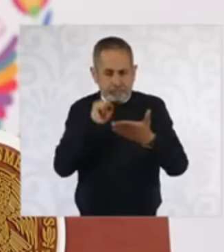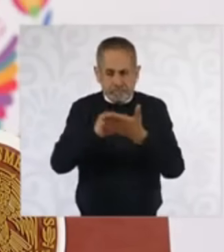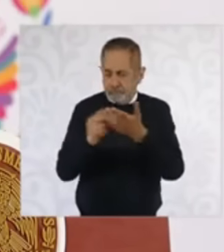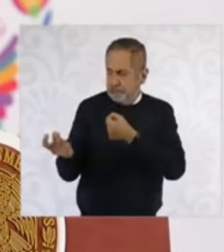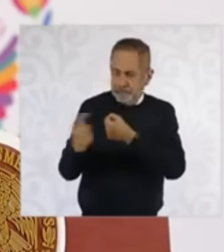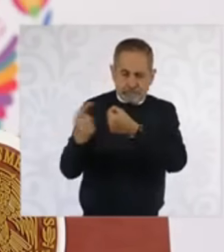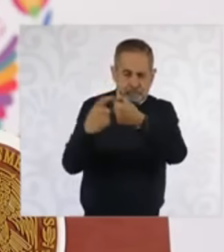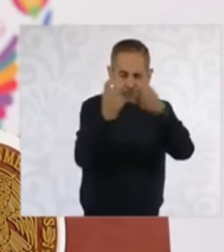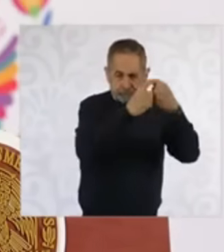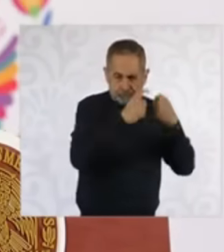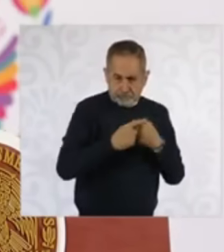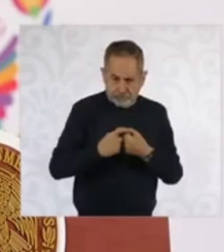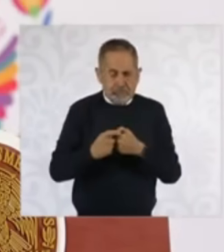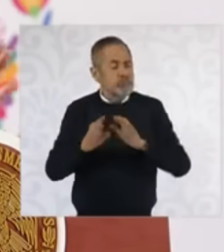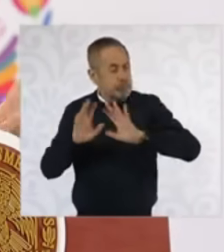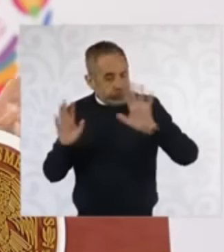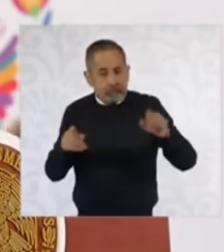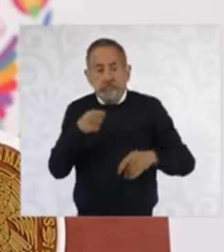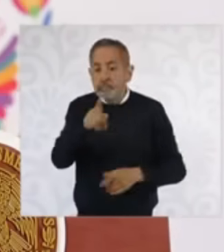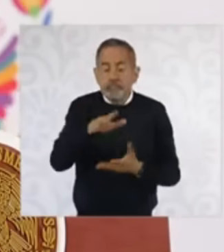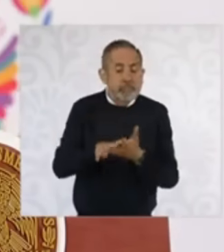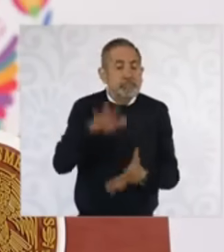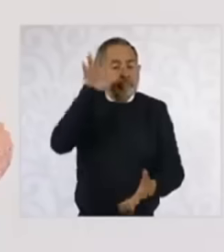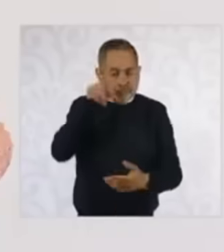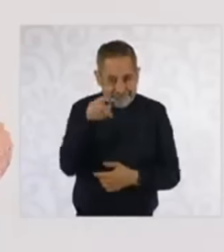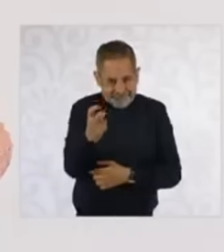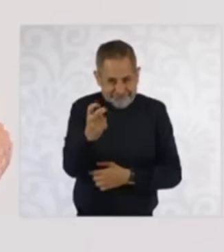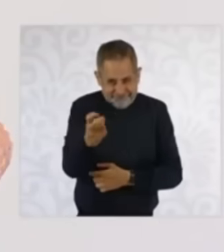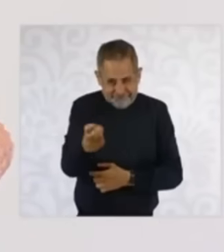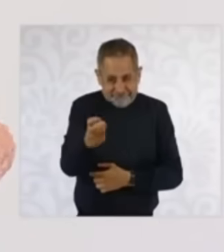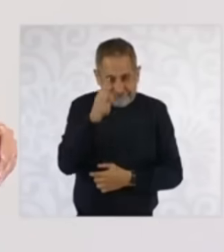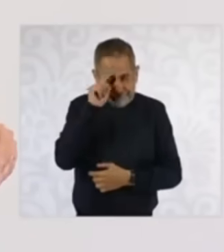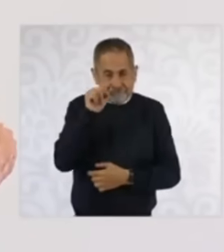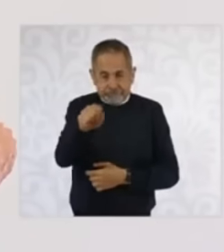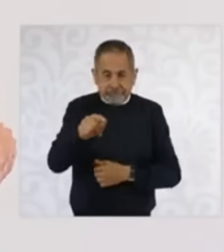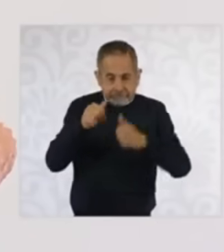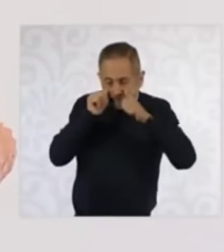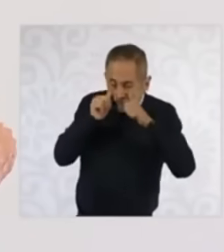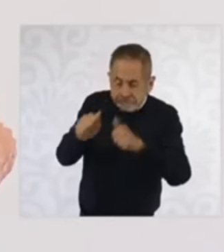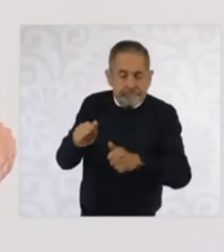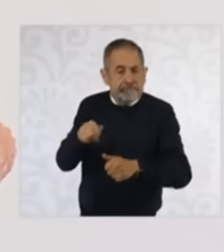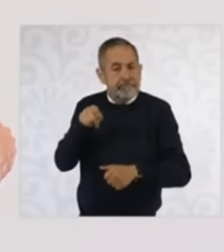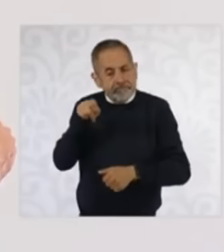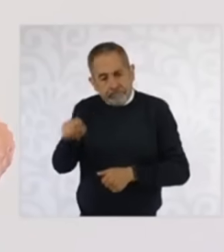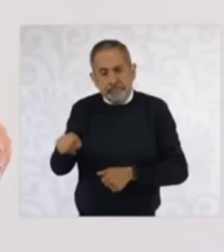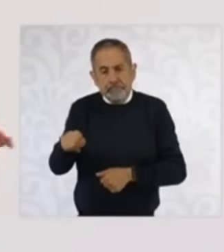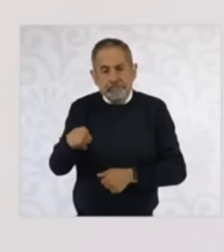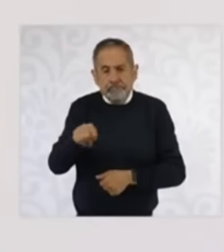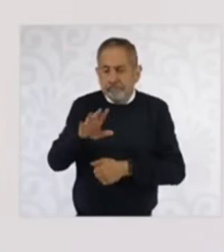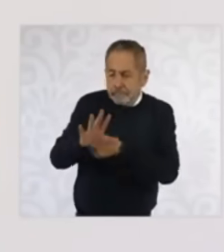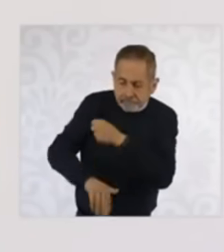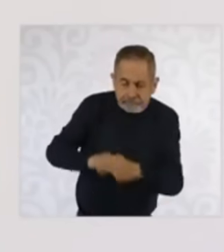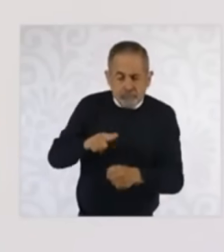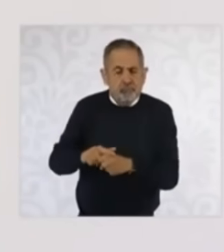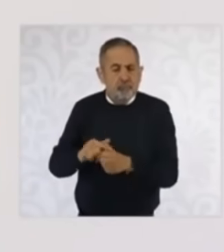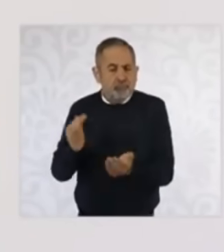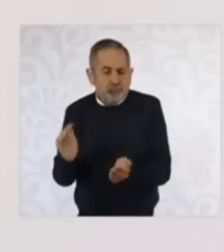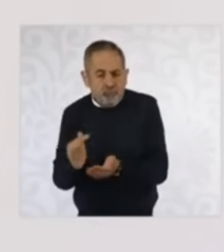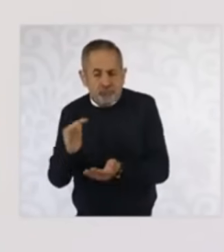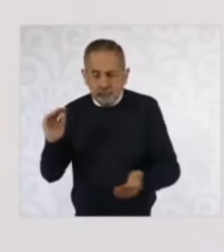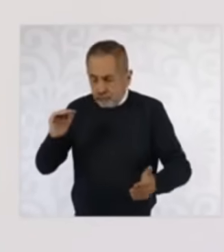convenio eh pero la mayoría de estos de esta tensión a mascota